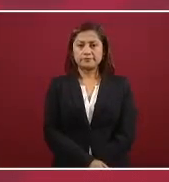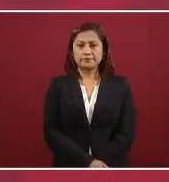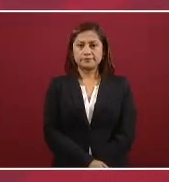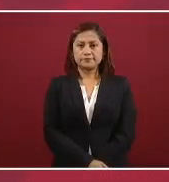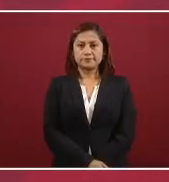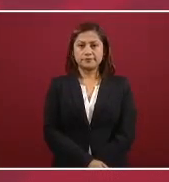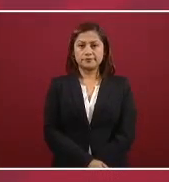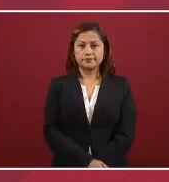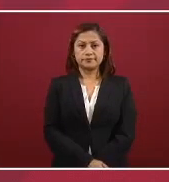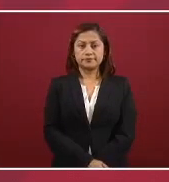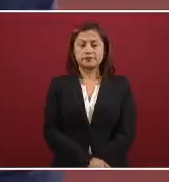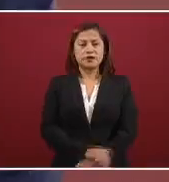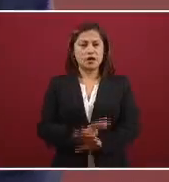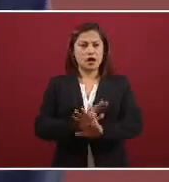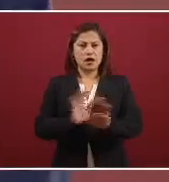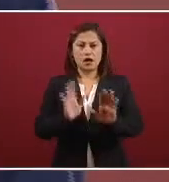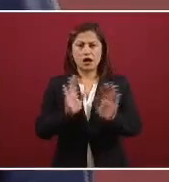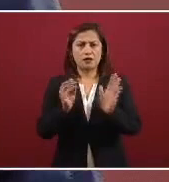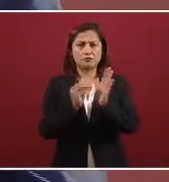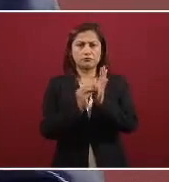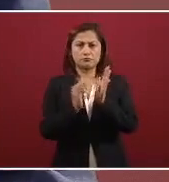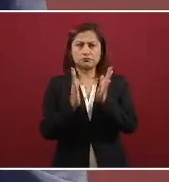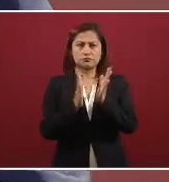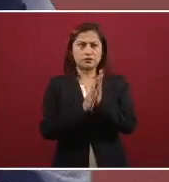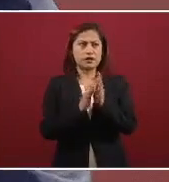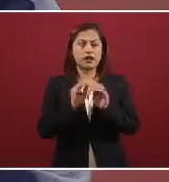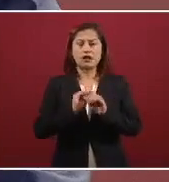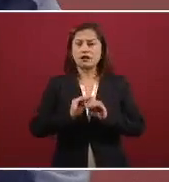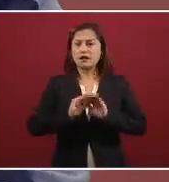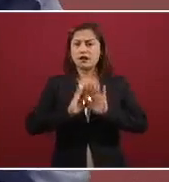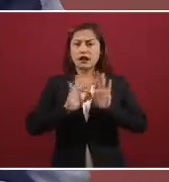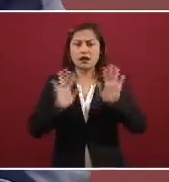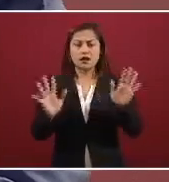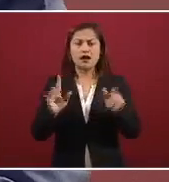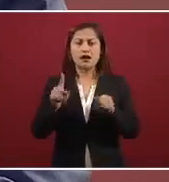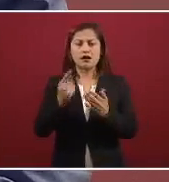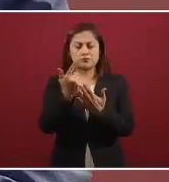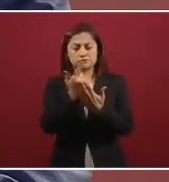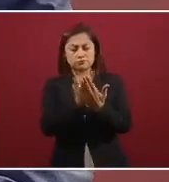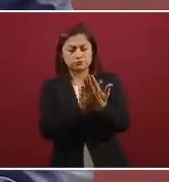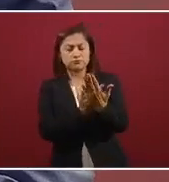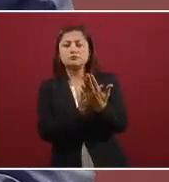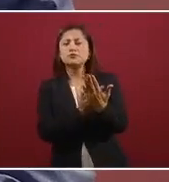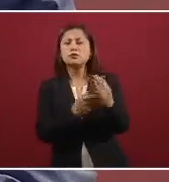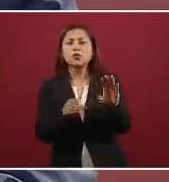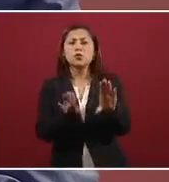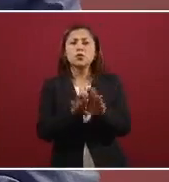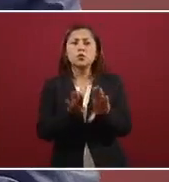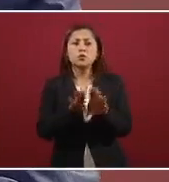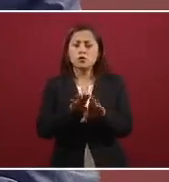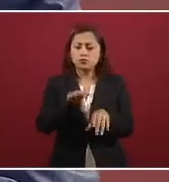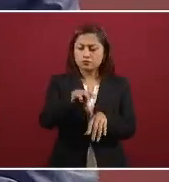están muy bien definidas las esferas de